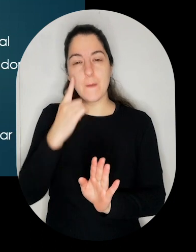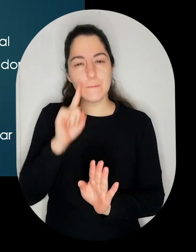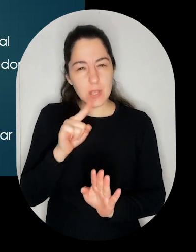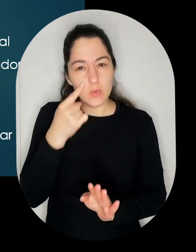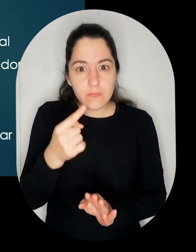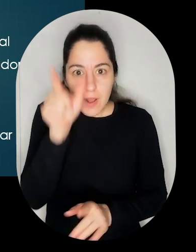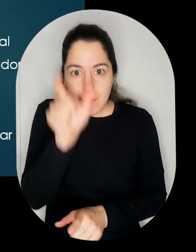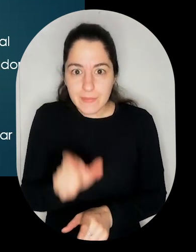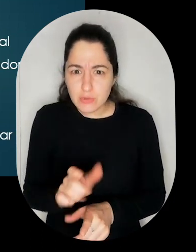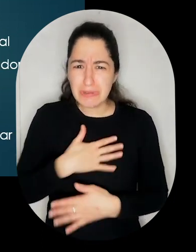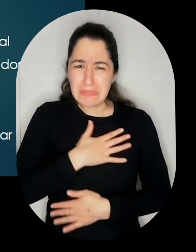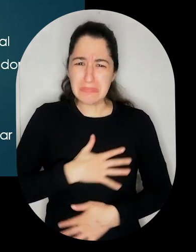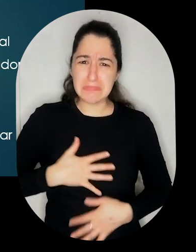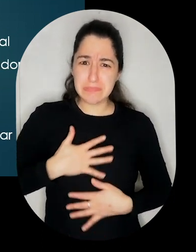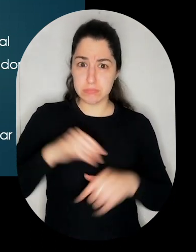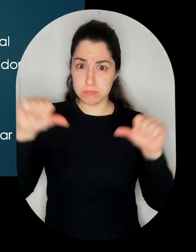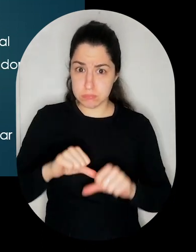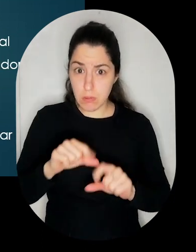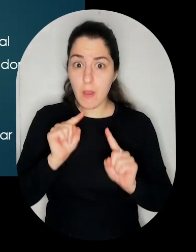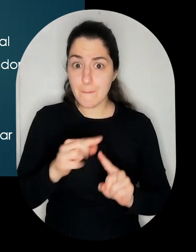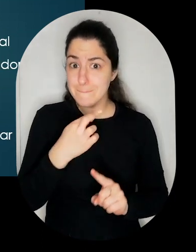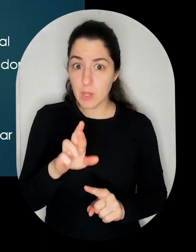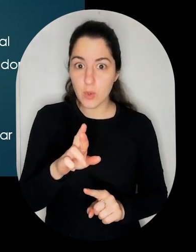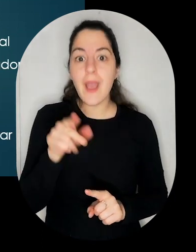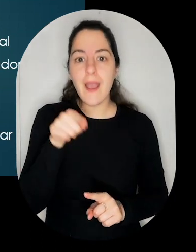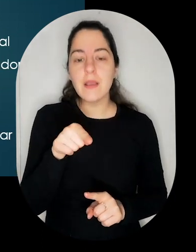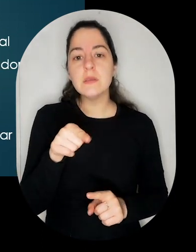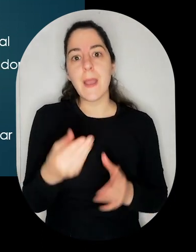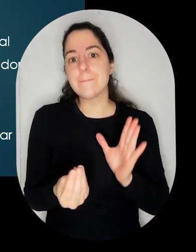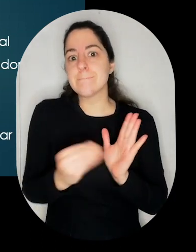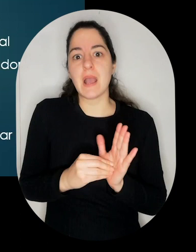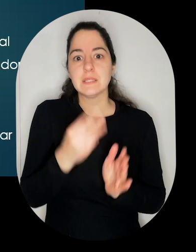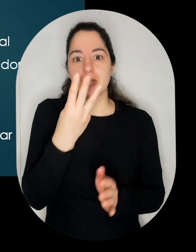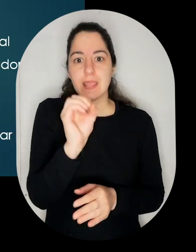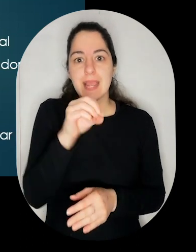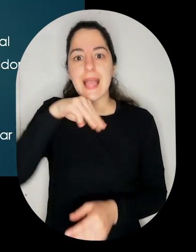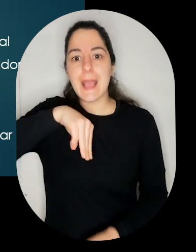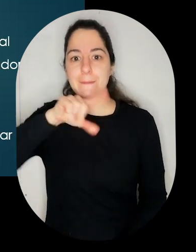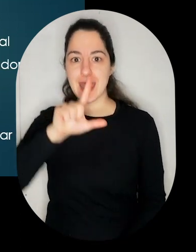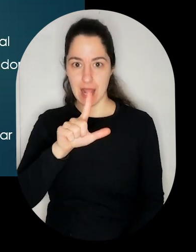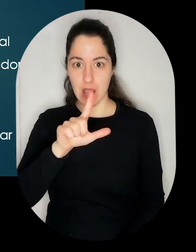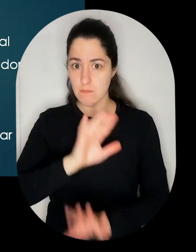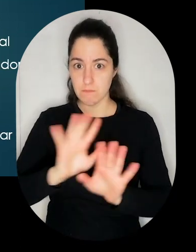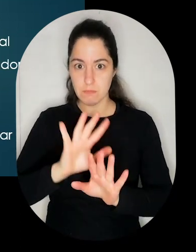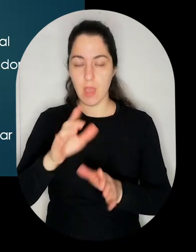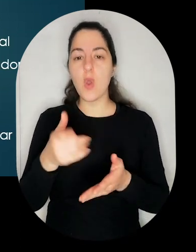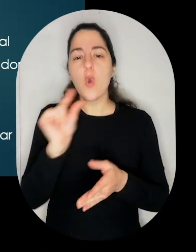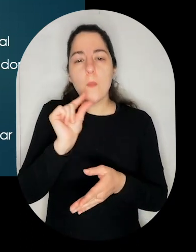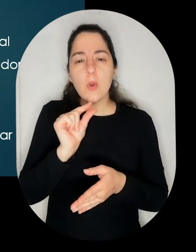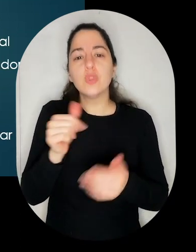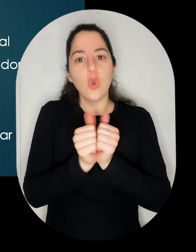los síntomas sean ya más graves y vemos que el paciente está mucho más grave, aumentamos la dosis a 30 ml a repetición, ¿sí?